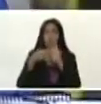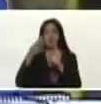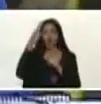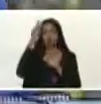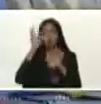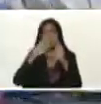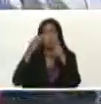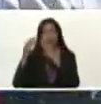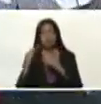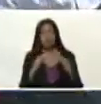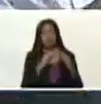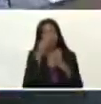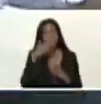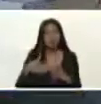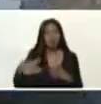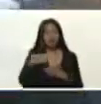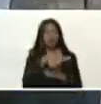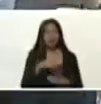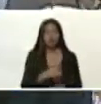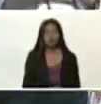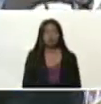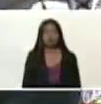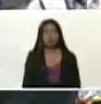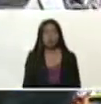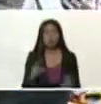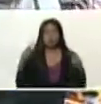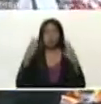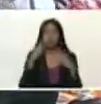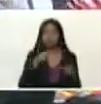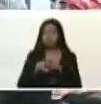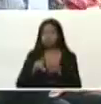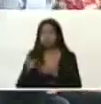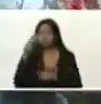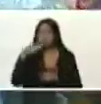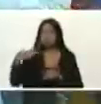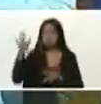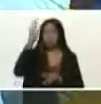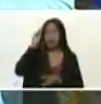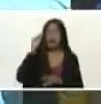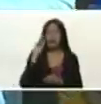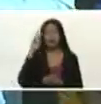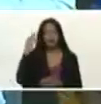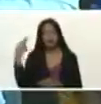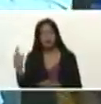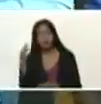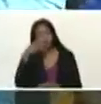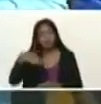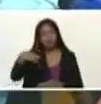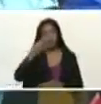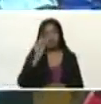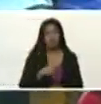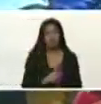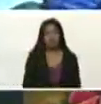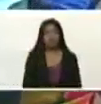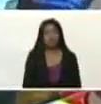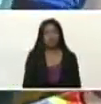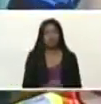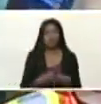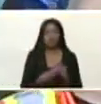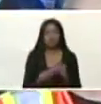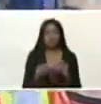consejos comunales, al pueblo, oyendo la crítica del pueblo, la reflexión del pueblo, con las